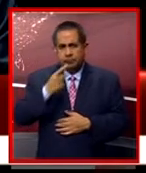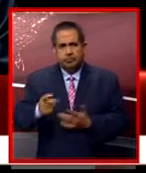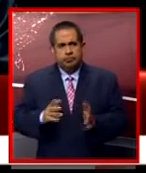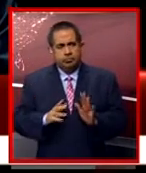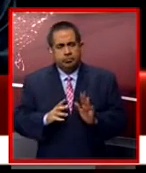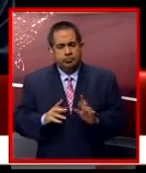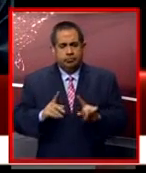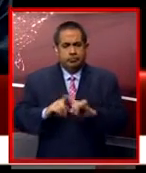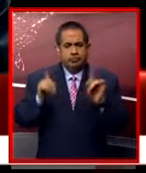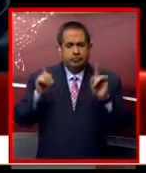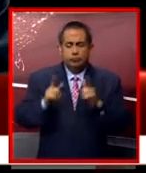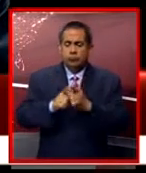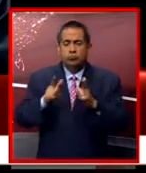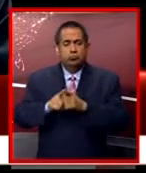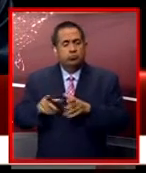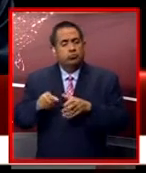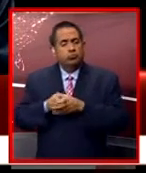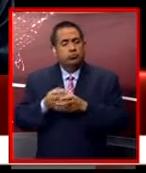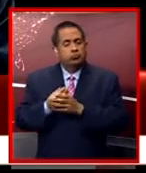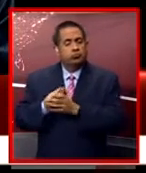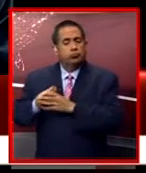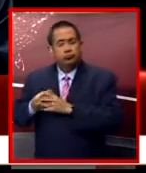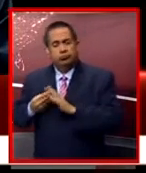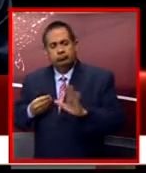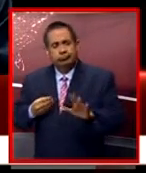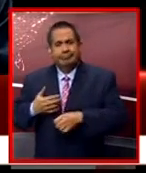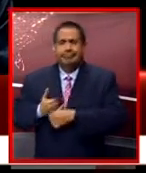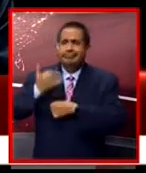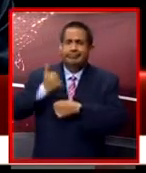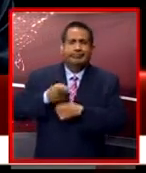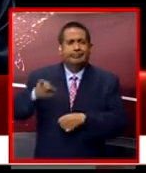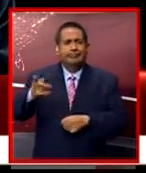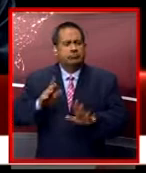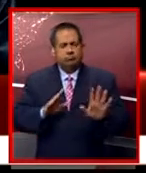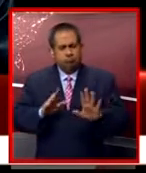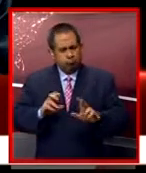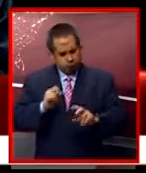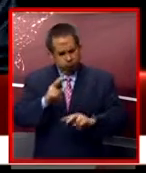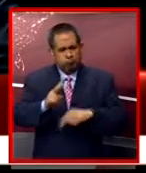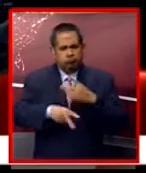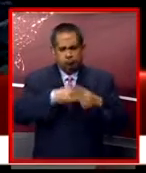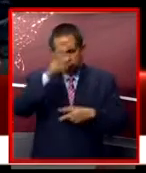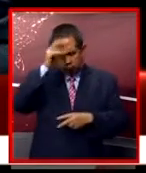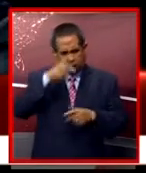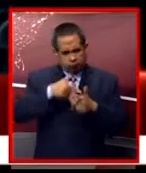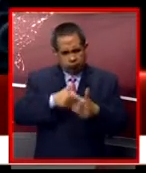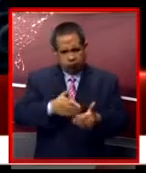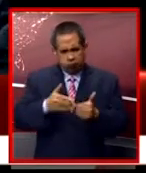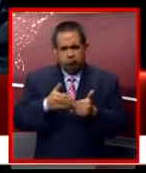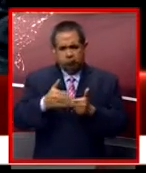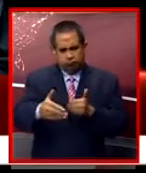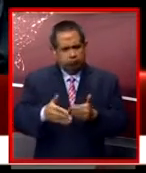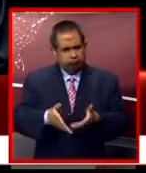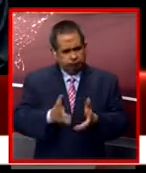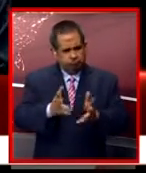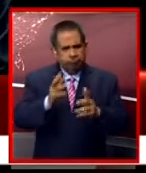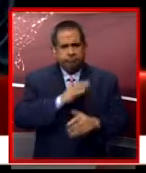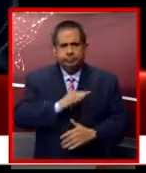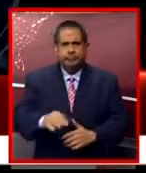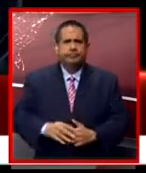se distingue por ser un grupo parlamentario que entorpezca los acuerdos y mucho menos el avance del